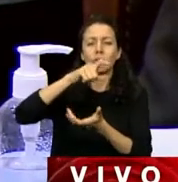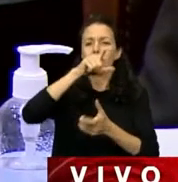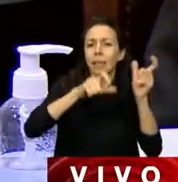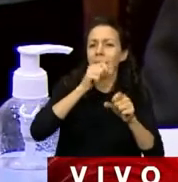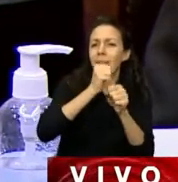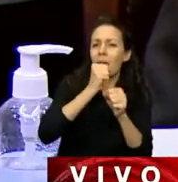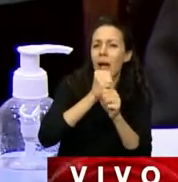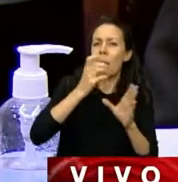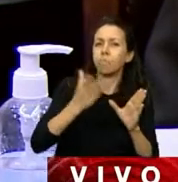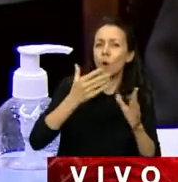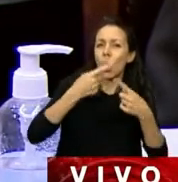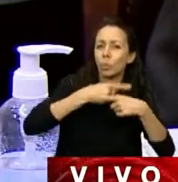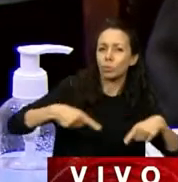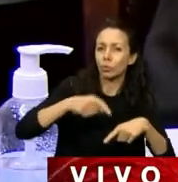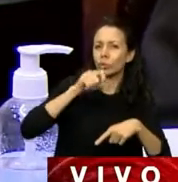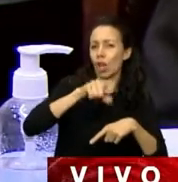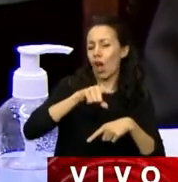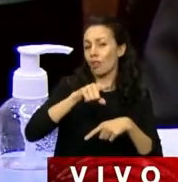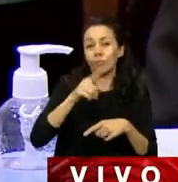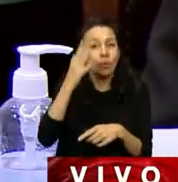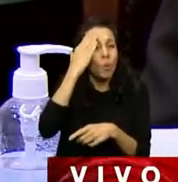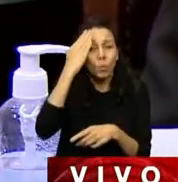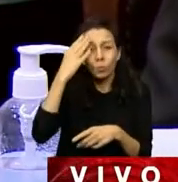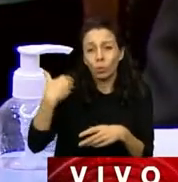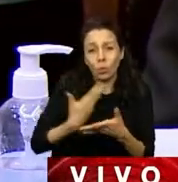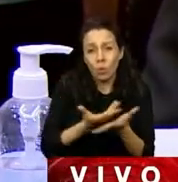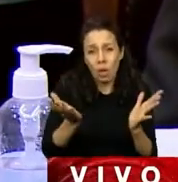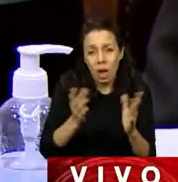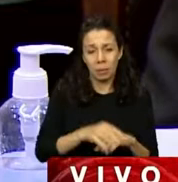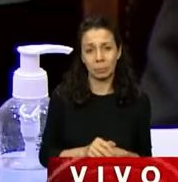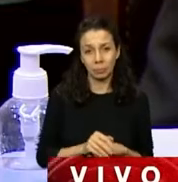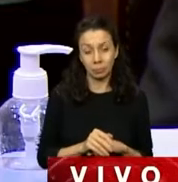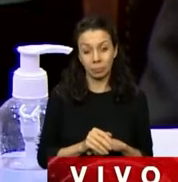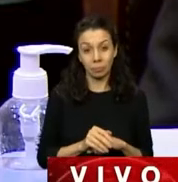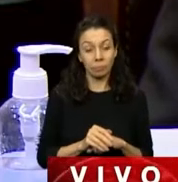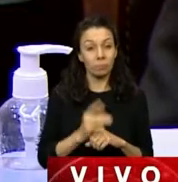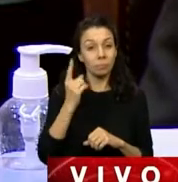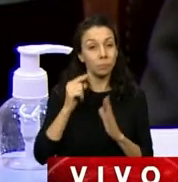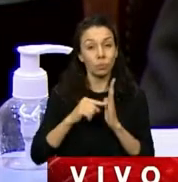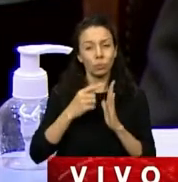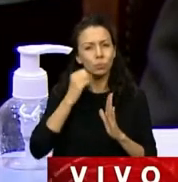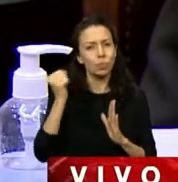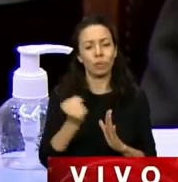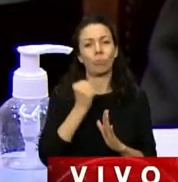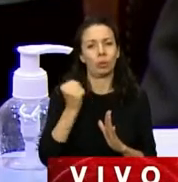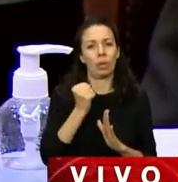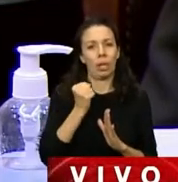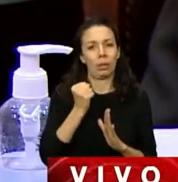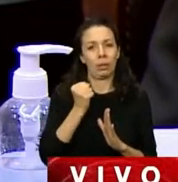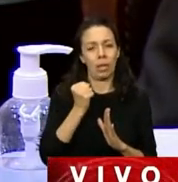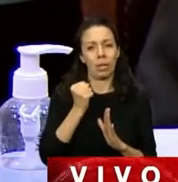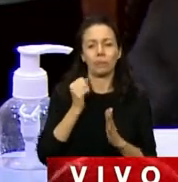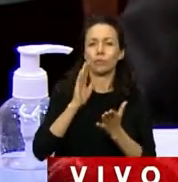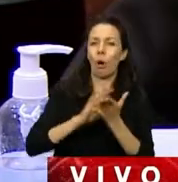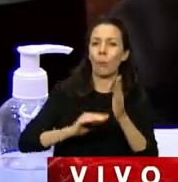todos aquellos que forman la cultura en general. Hay algo muy importante que significa, además de la extensión